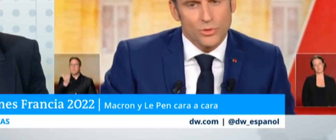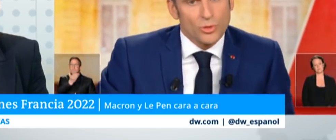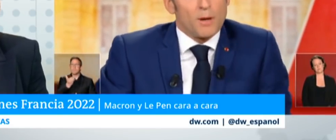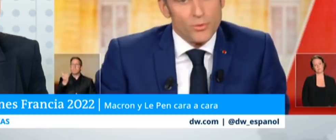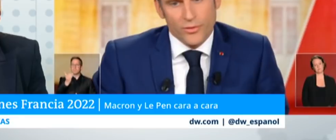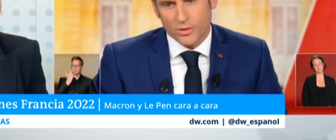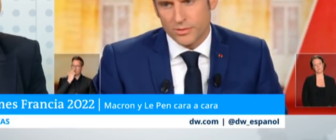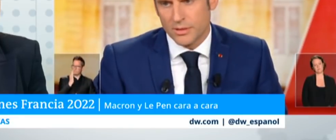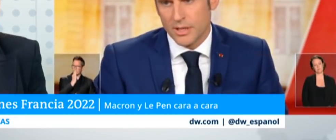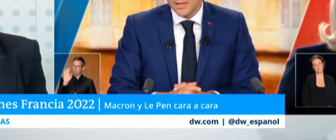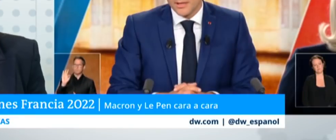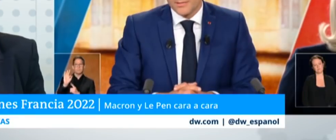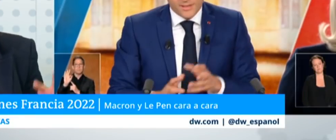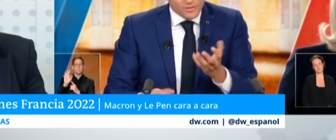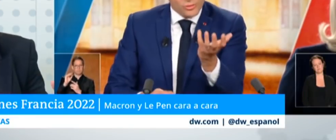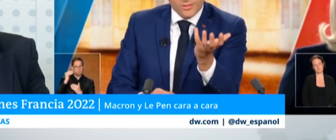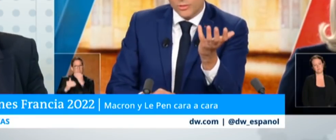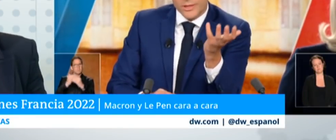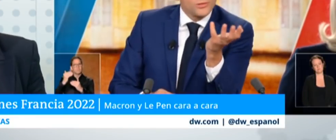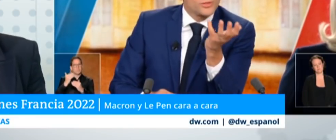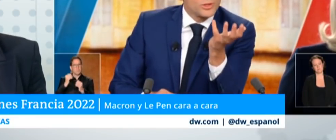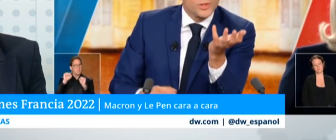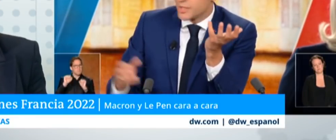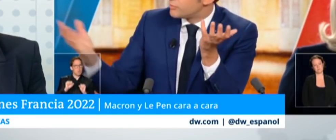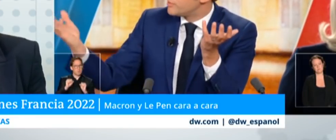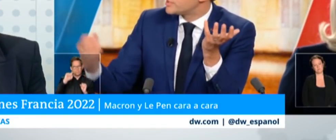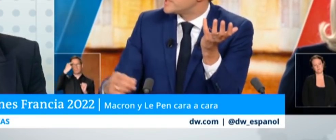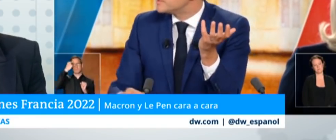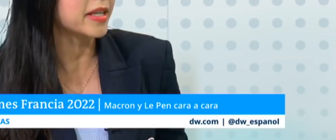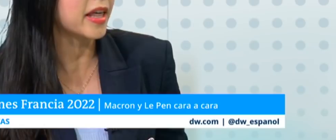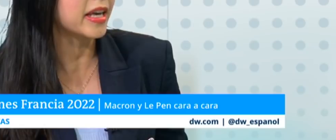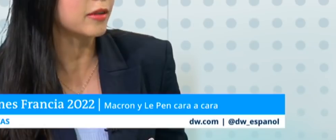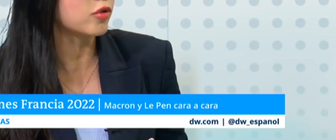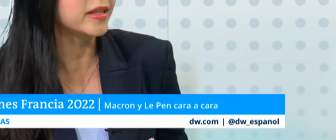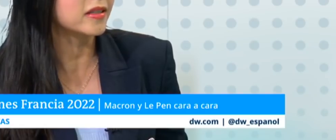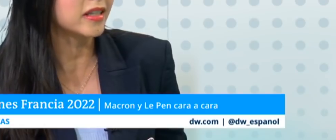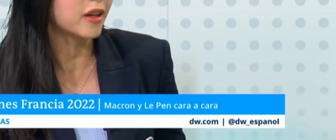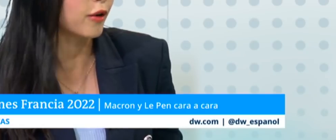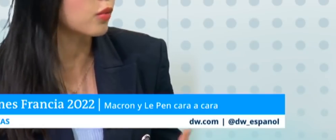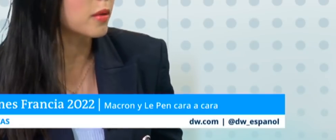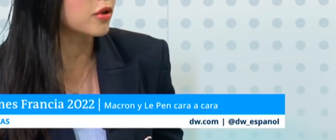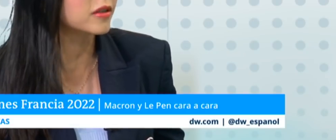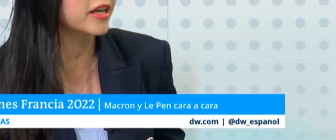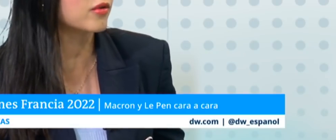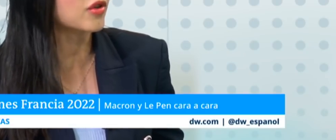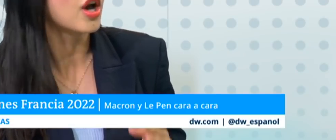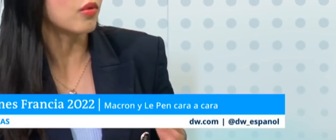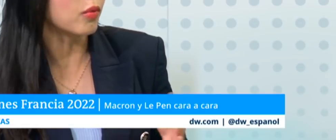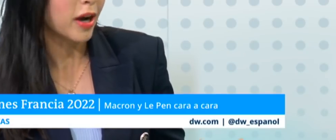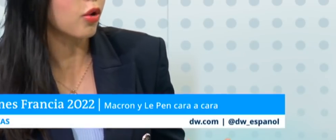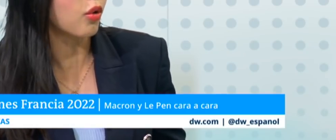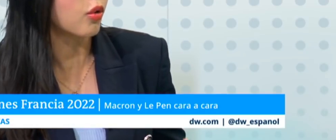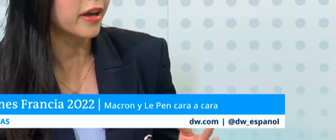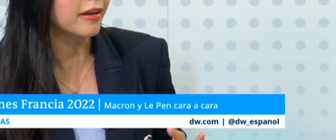le recordó macrón no solamente el préstamo que le hizo rusia para su campaña de 2017 que fueron 9 millones de euros